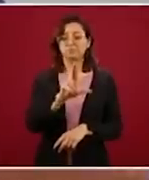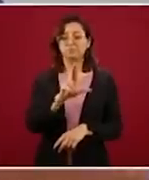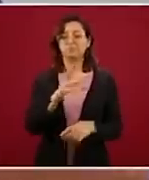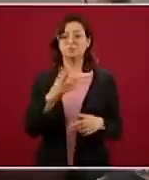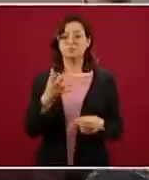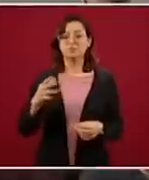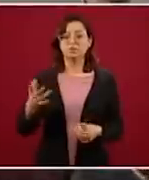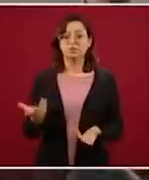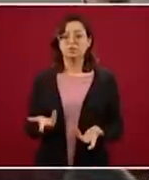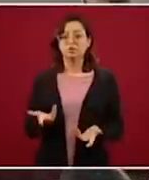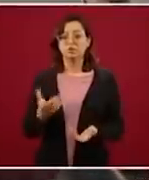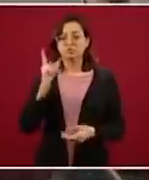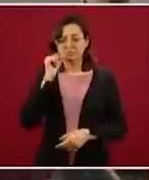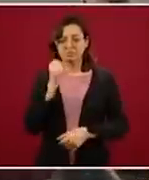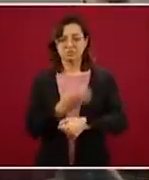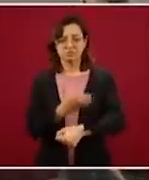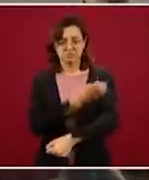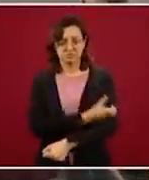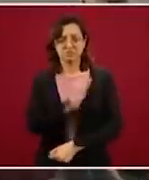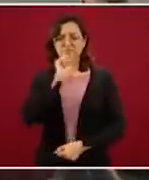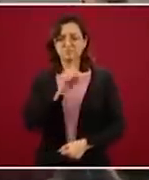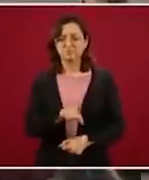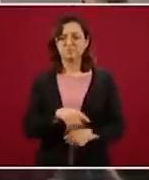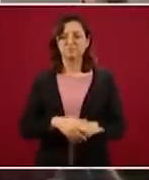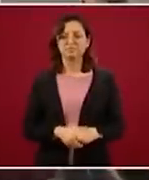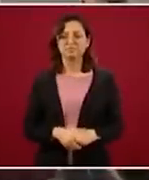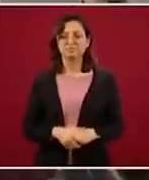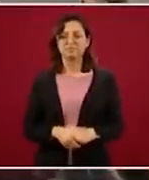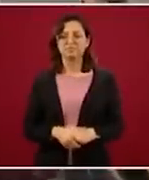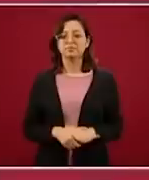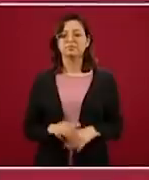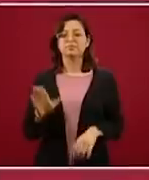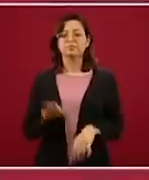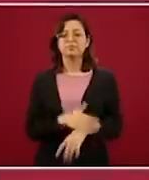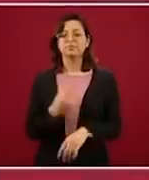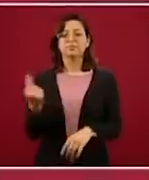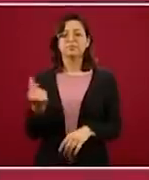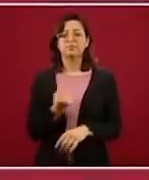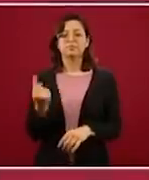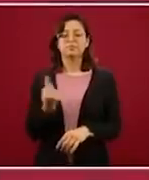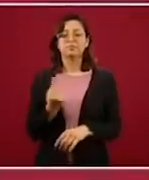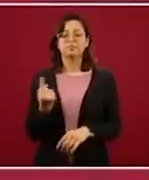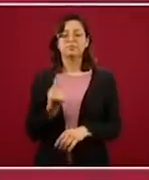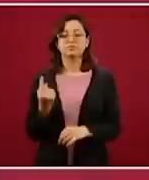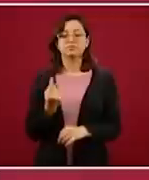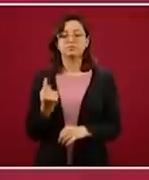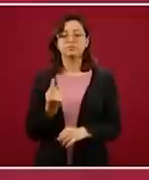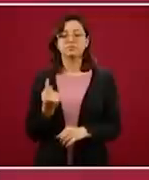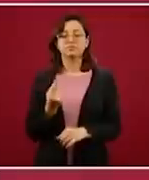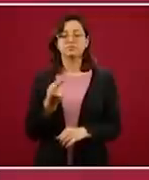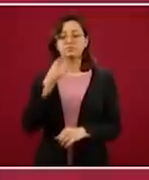pregunta. Acompáñame mañana. Nada más, ¿saben por qué? ¿Saben por qué? Porque